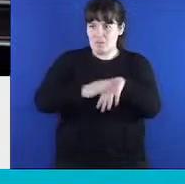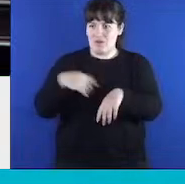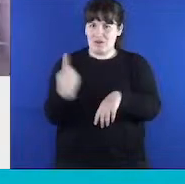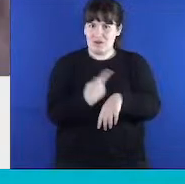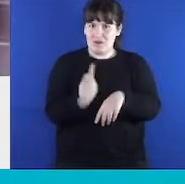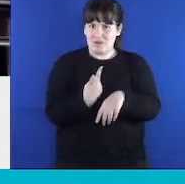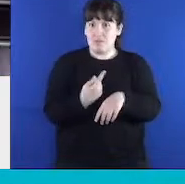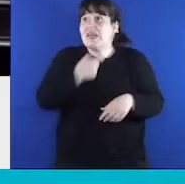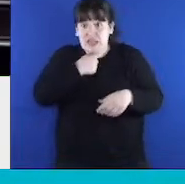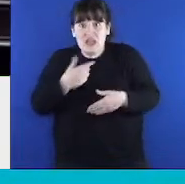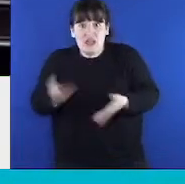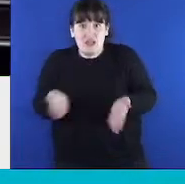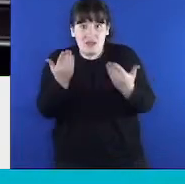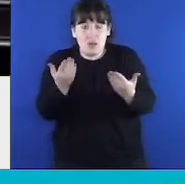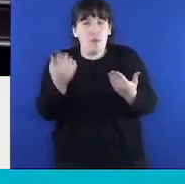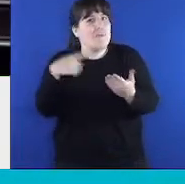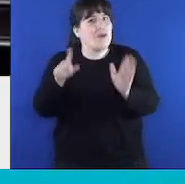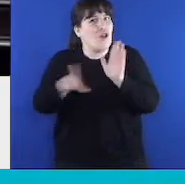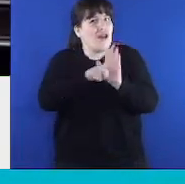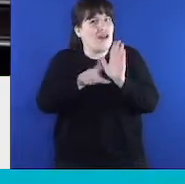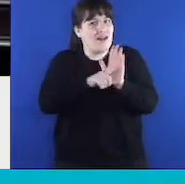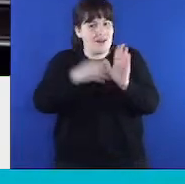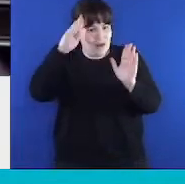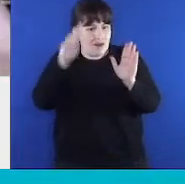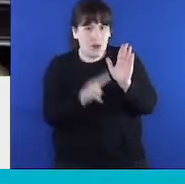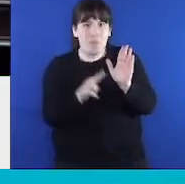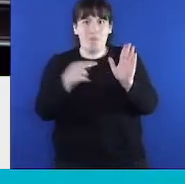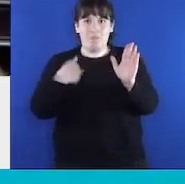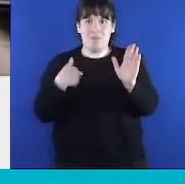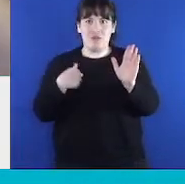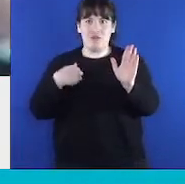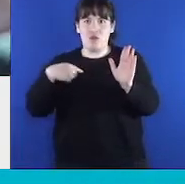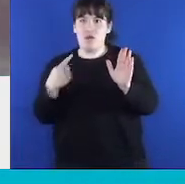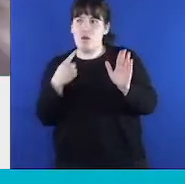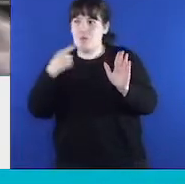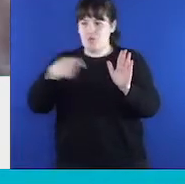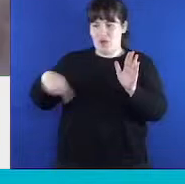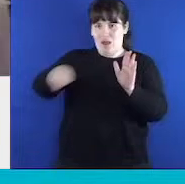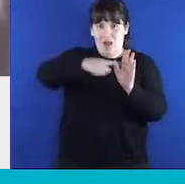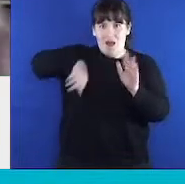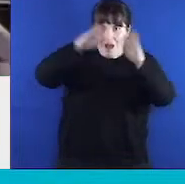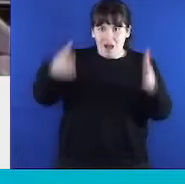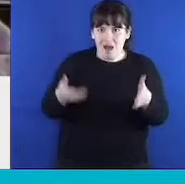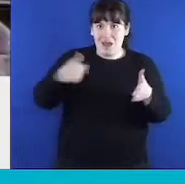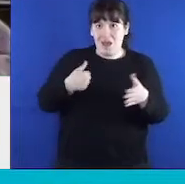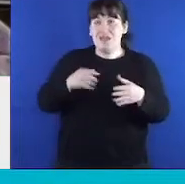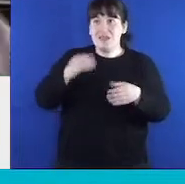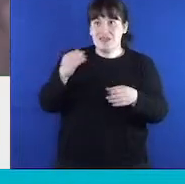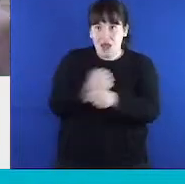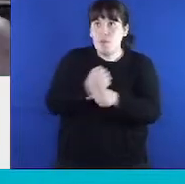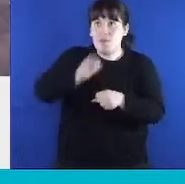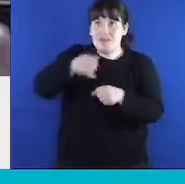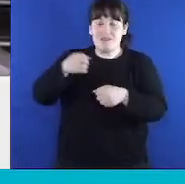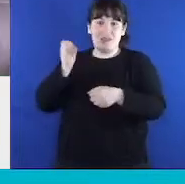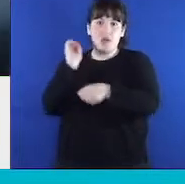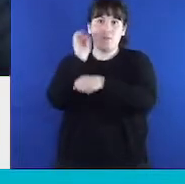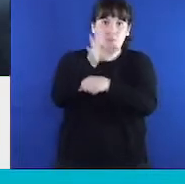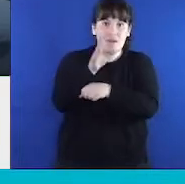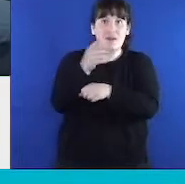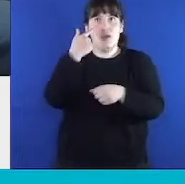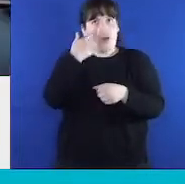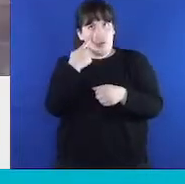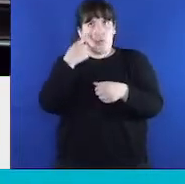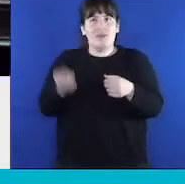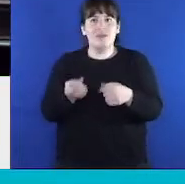cumplir con la ley, tiene que mandar a la legislatura para que tratemos esos convenios. Y ahí veremos si la oportunidad, mérito y conveniencia está orientada a